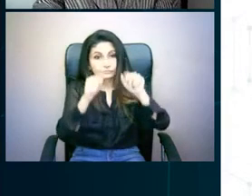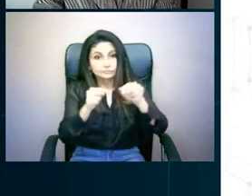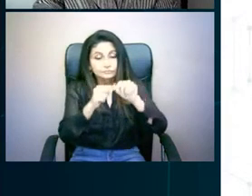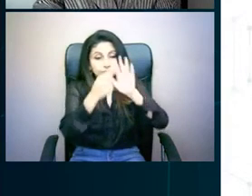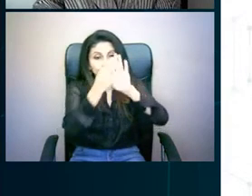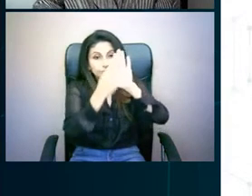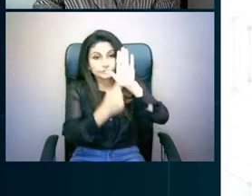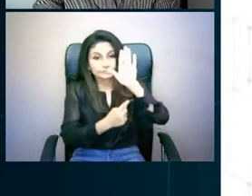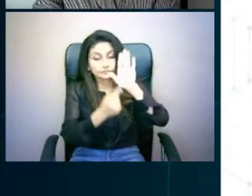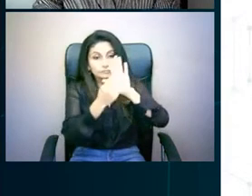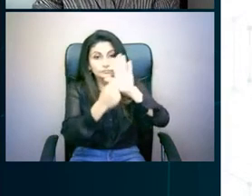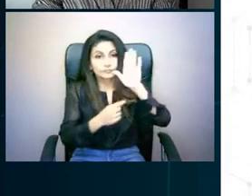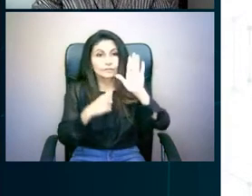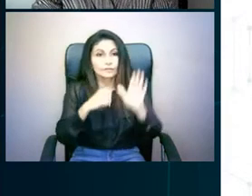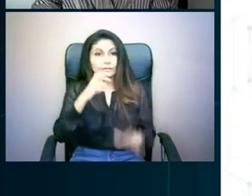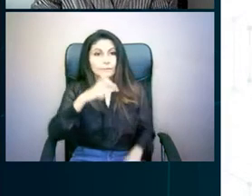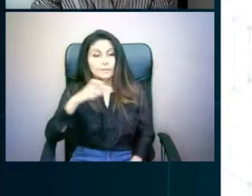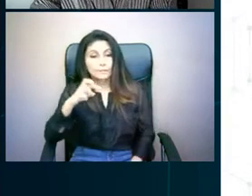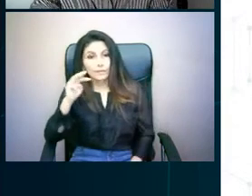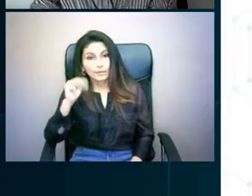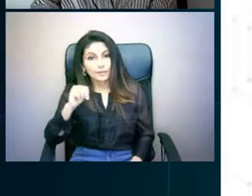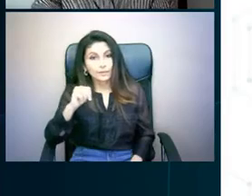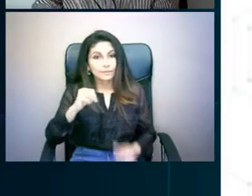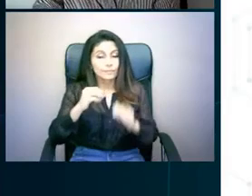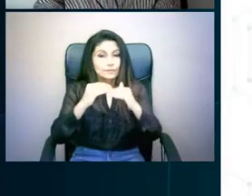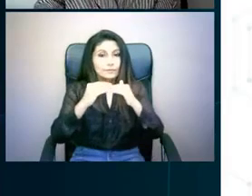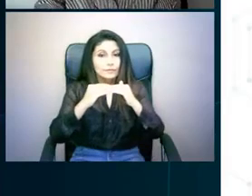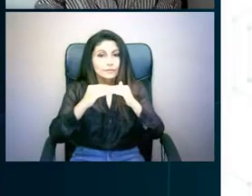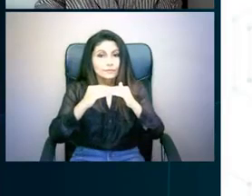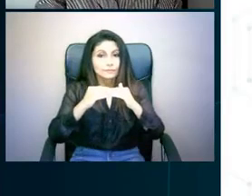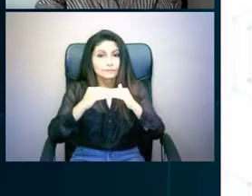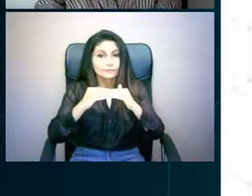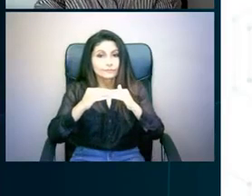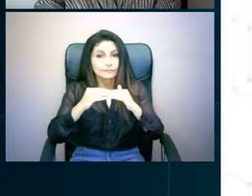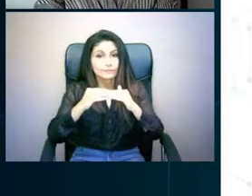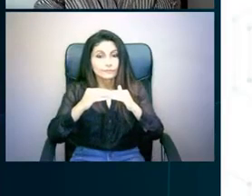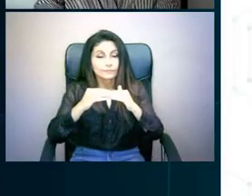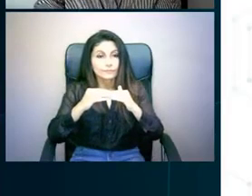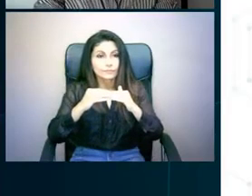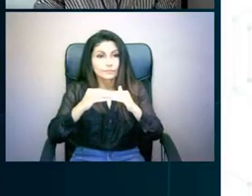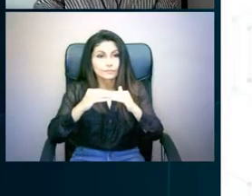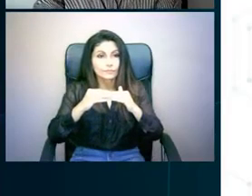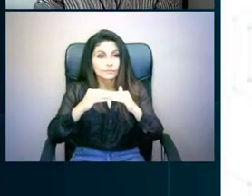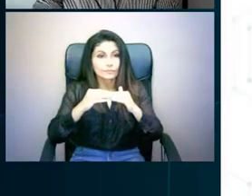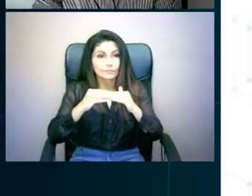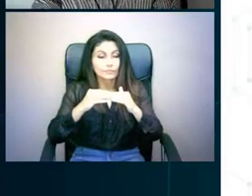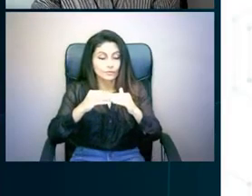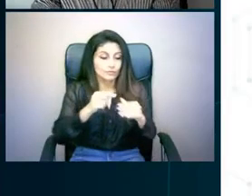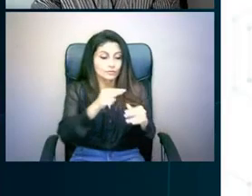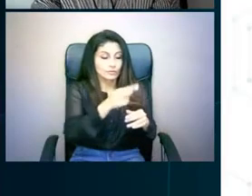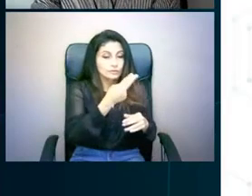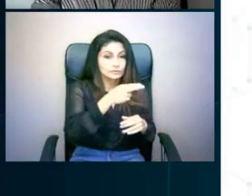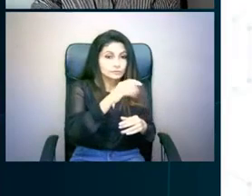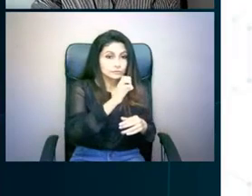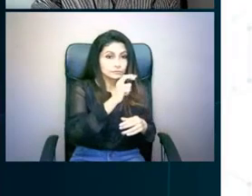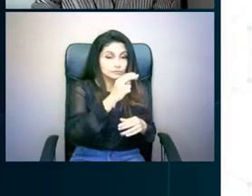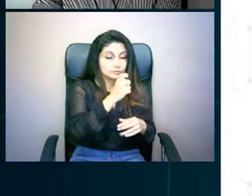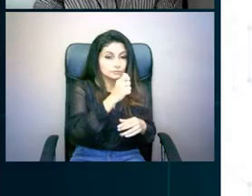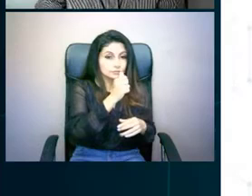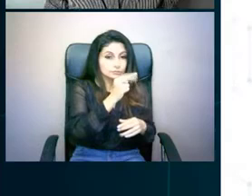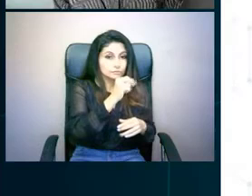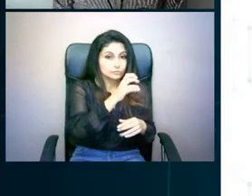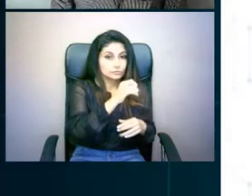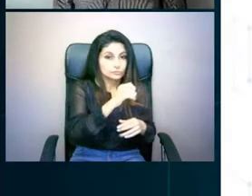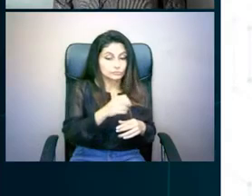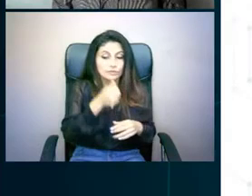estamos en concentraciones que están muy por encima de la solubilidad del hexano en agua. Entonces, ¿qué quiere decir